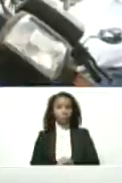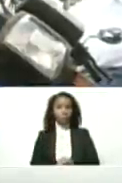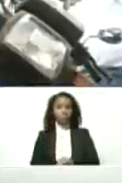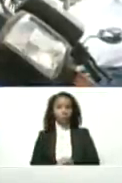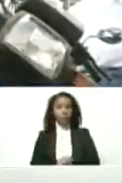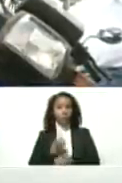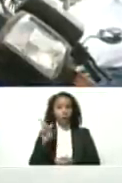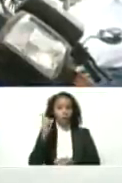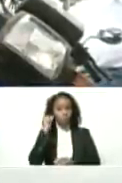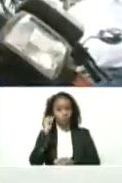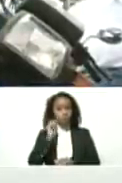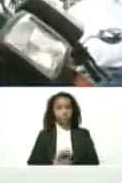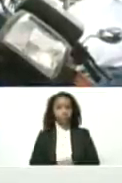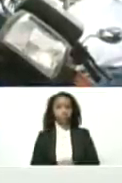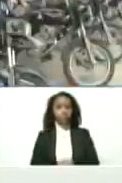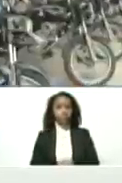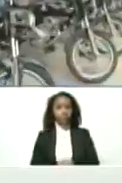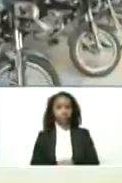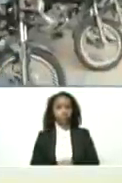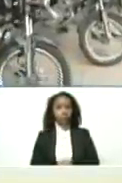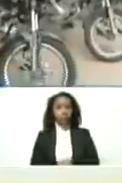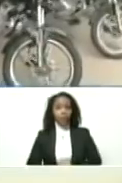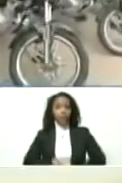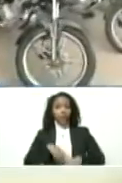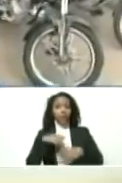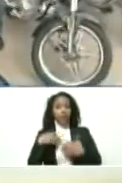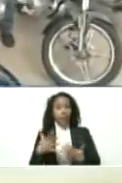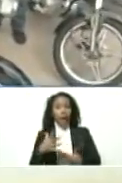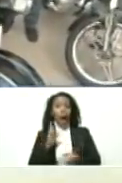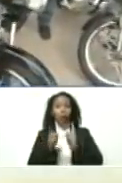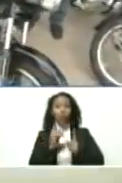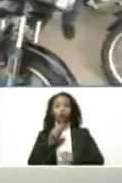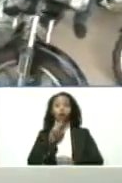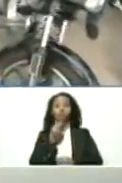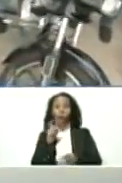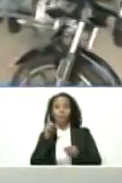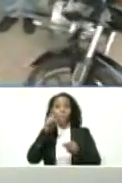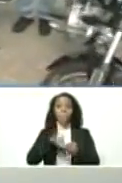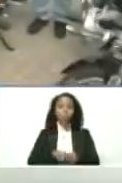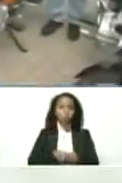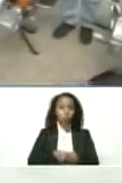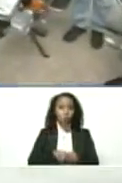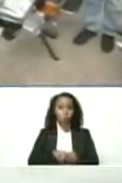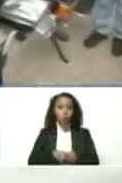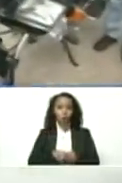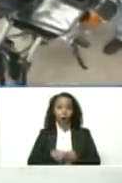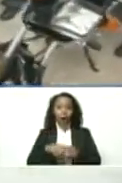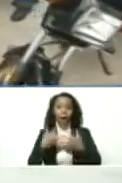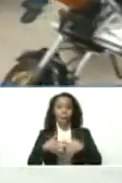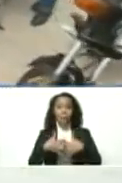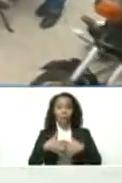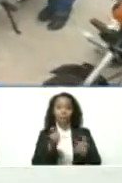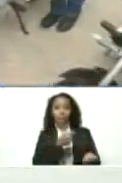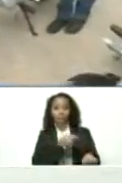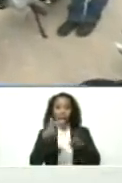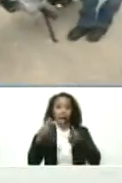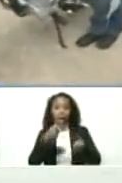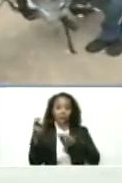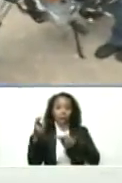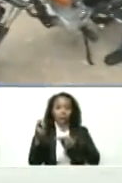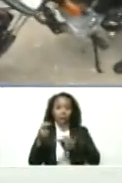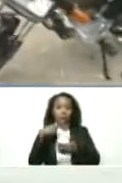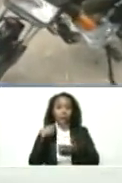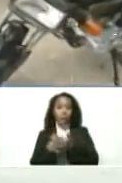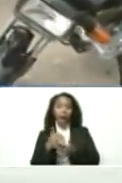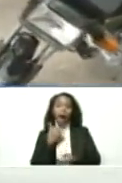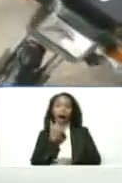Jessy Cabello, de que a los jóvenes que trabajan en las empresas de delivery, si les